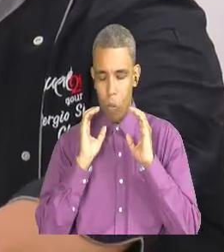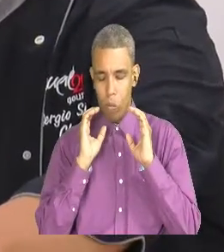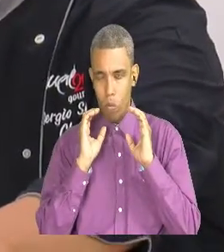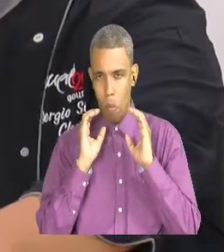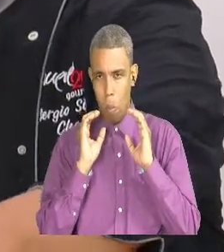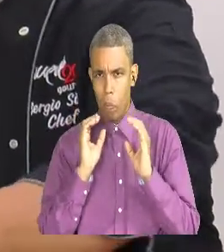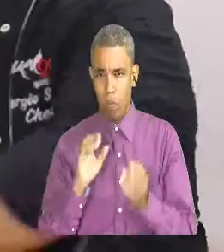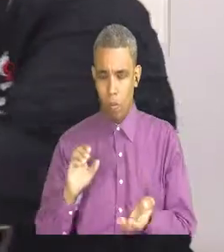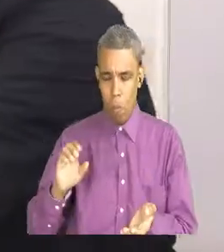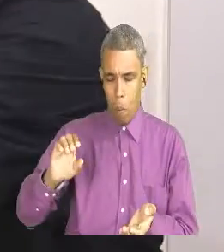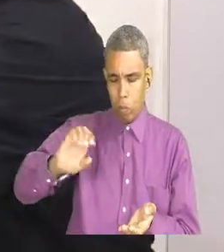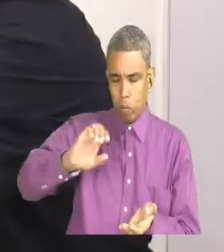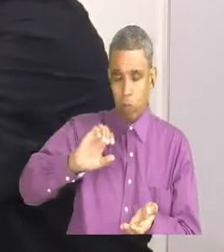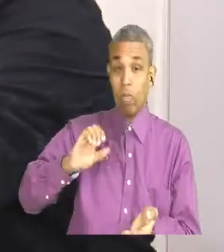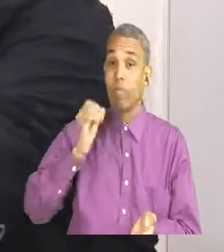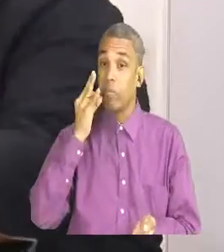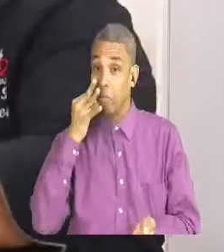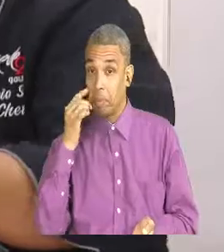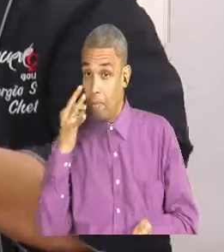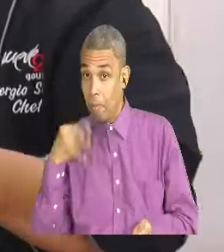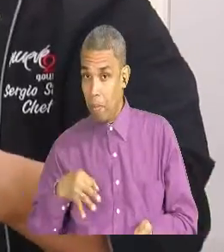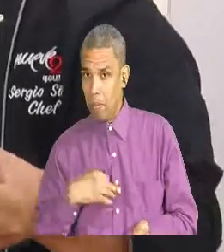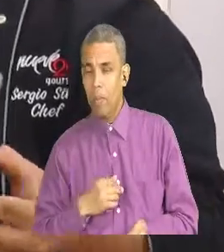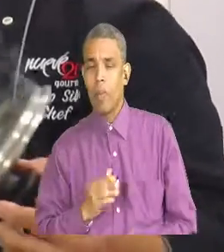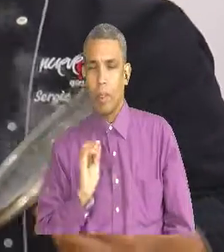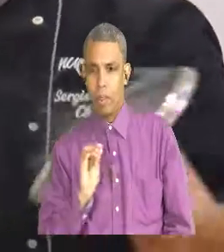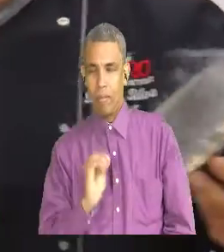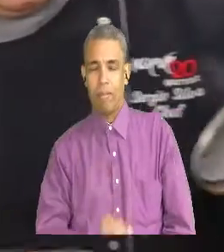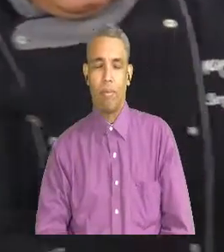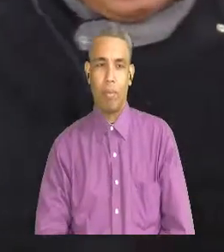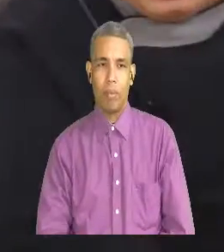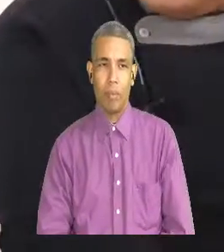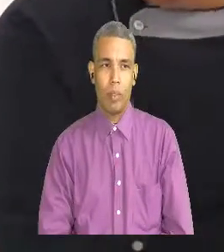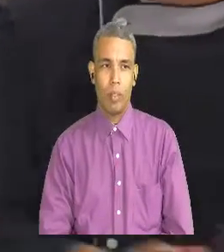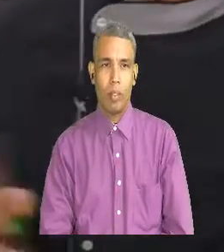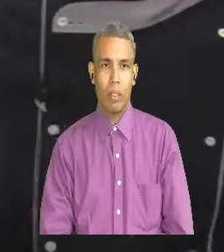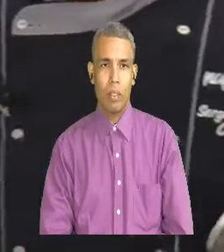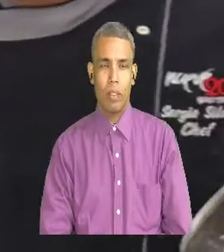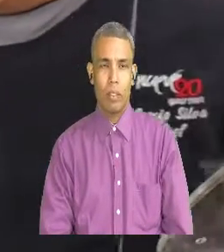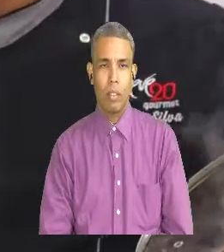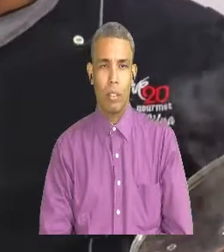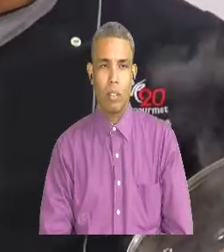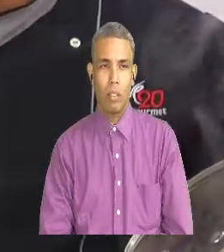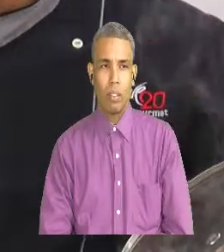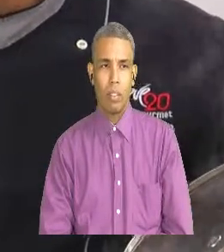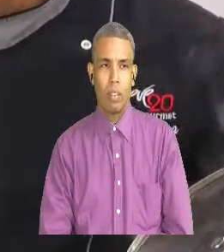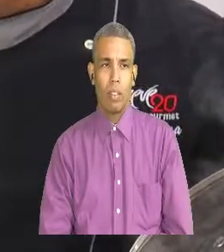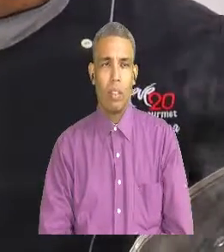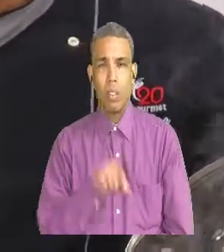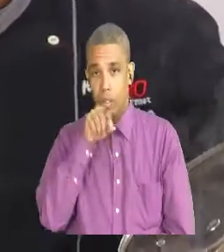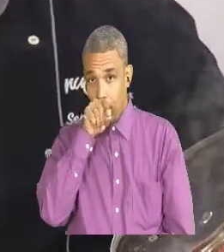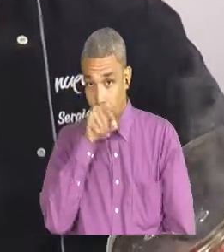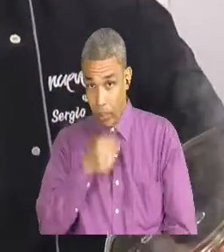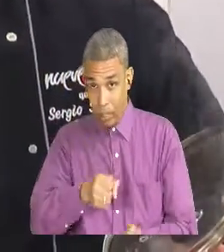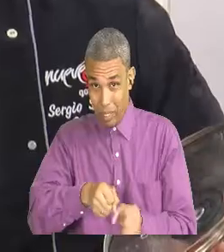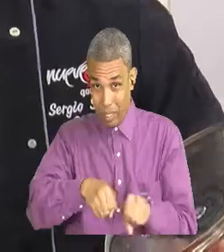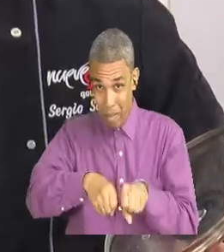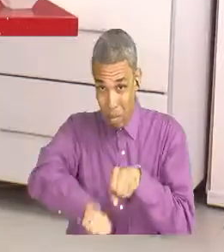son completamente ricas y deliciosas para que ustedes se vayan y las degusten. Claro. Por ahora entonces ya nuestras pechugas están cogiendo con textura, ya